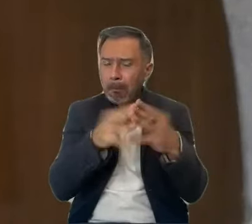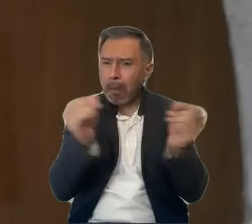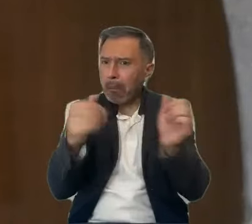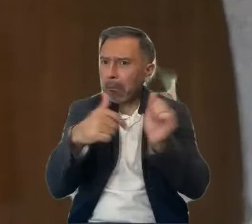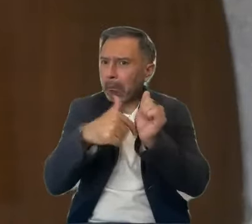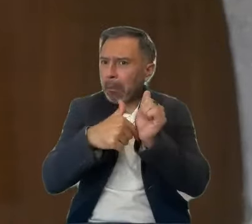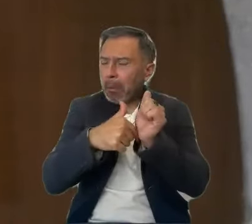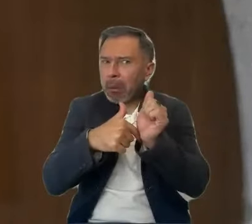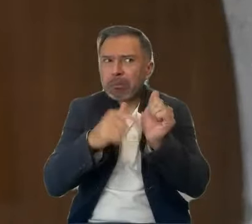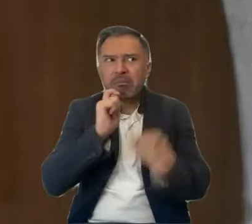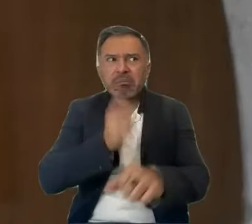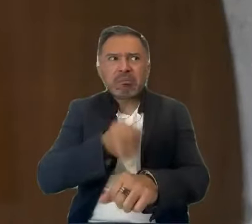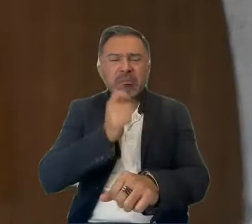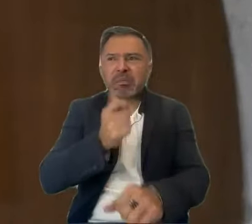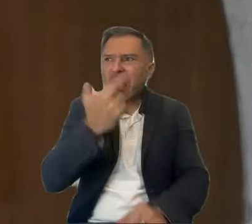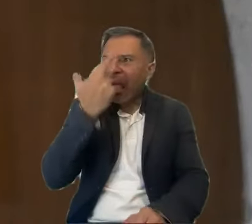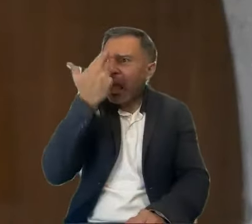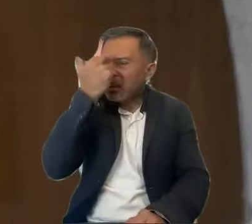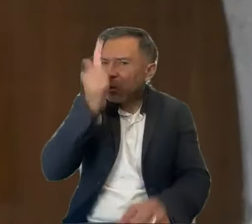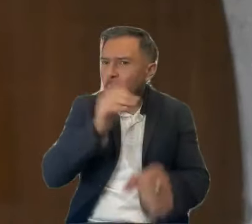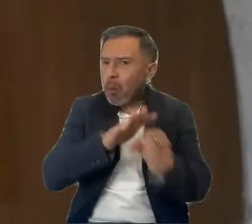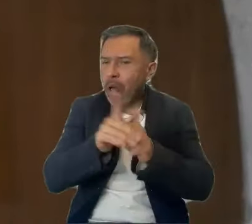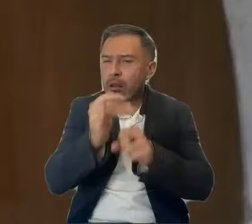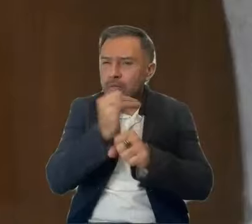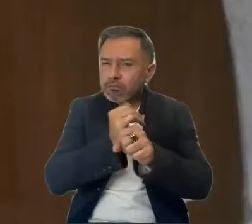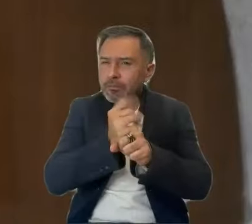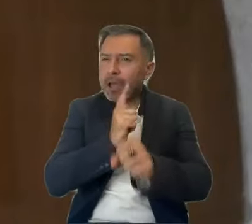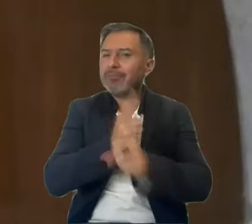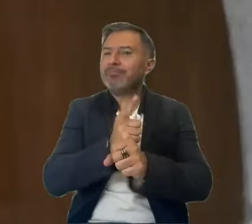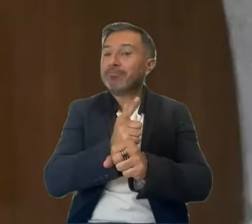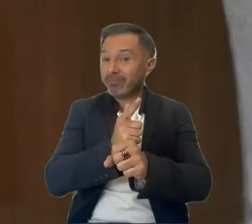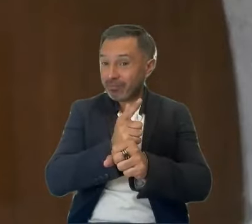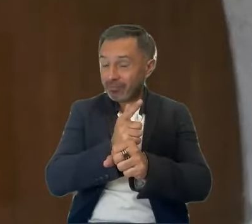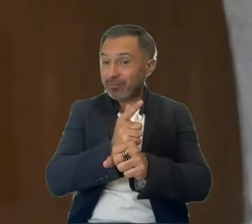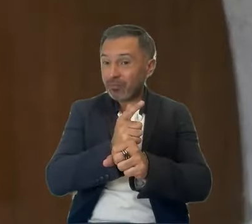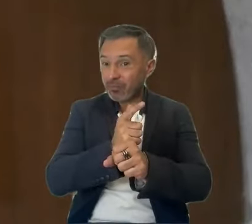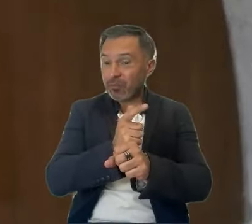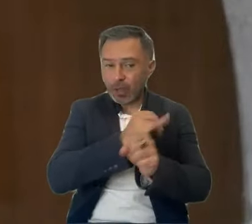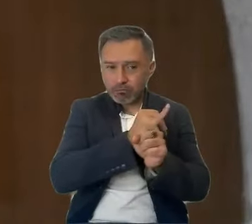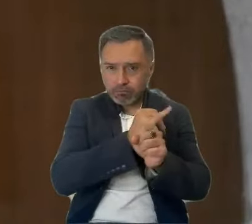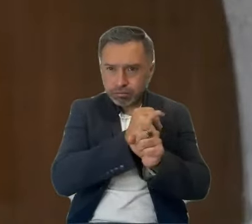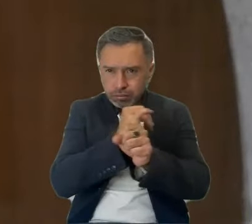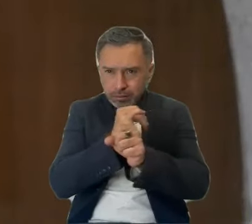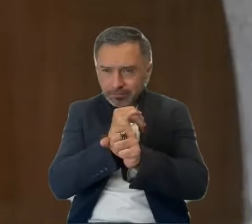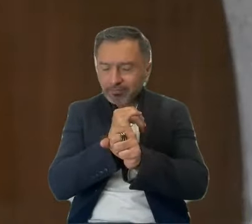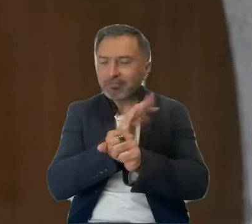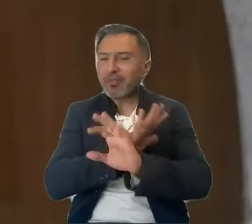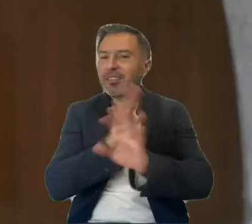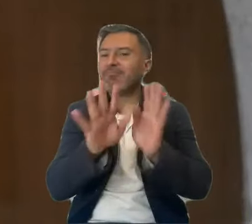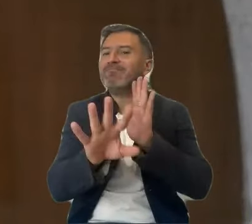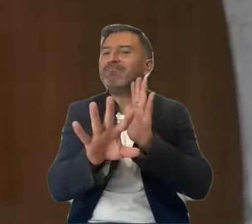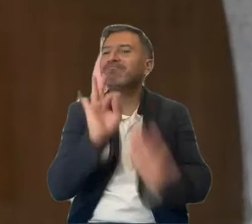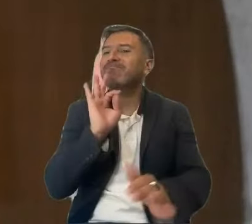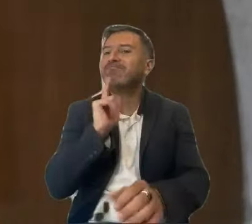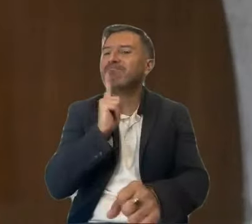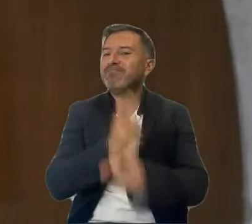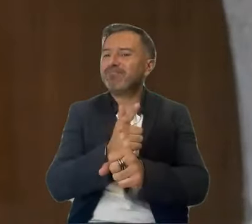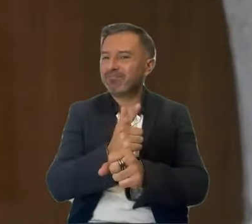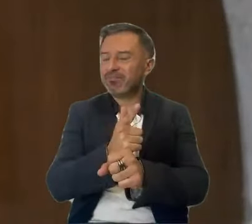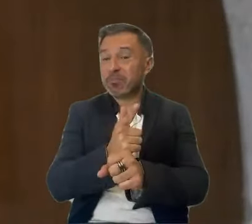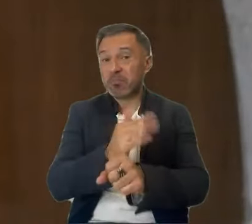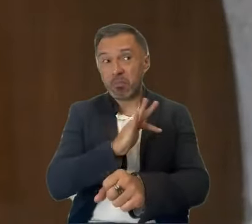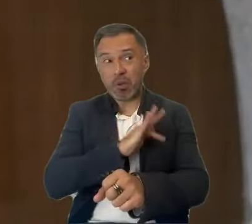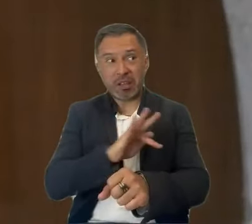de los trabajos realizados fue que nos dimos cuenta que, pues, después de casi 20